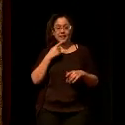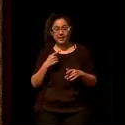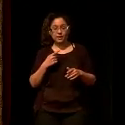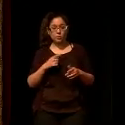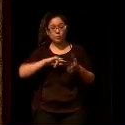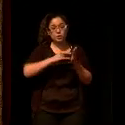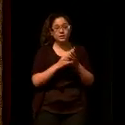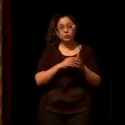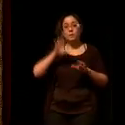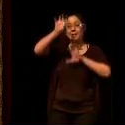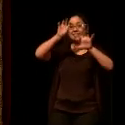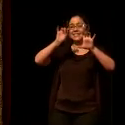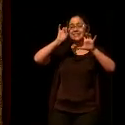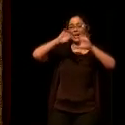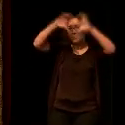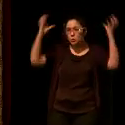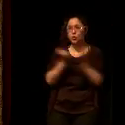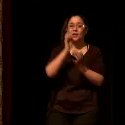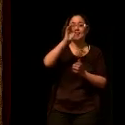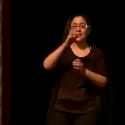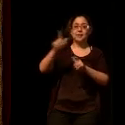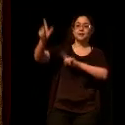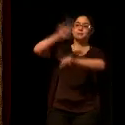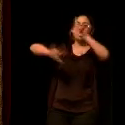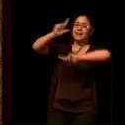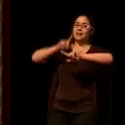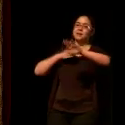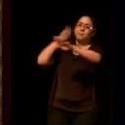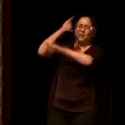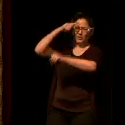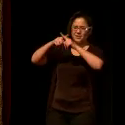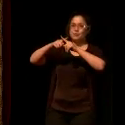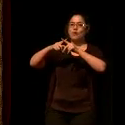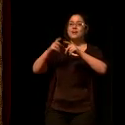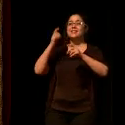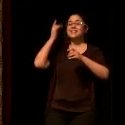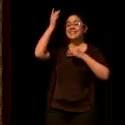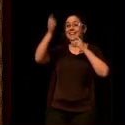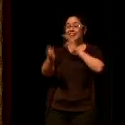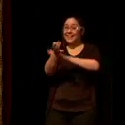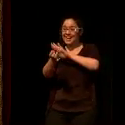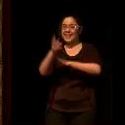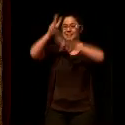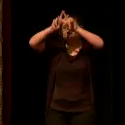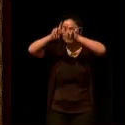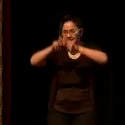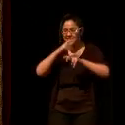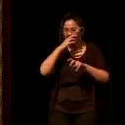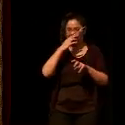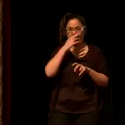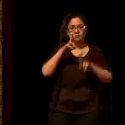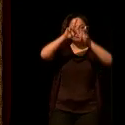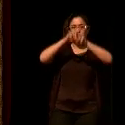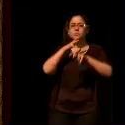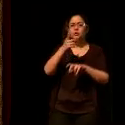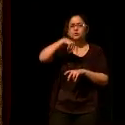países de todo el mundo a un viaje de investigación creación y acción investigación porque estuvimos en más de